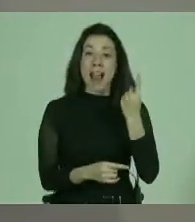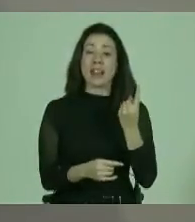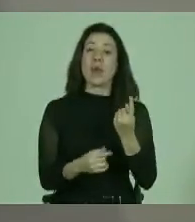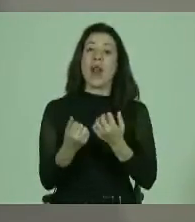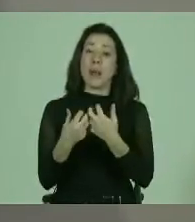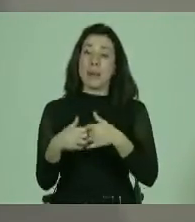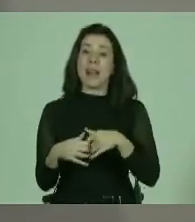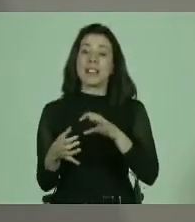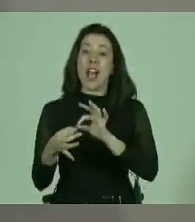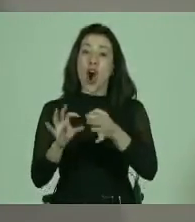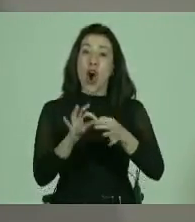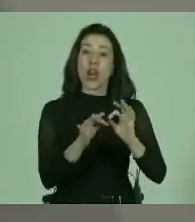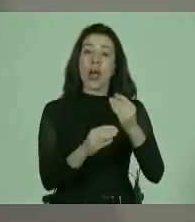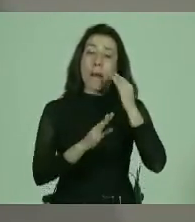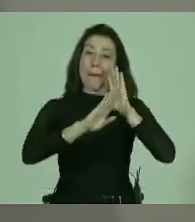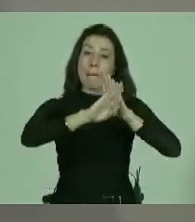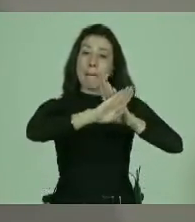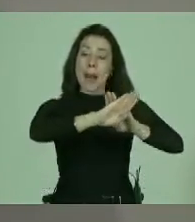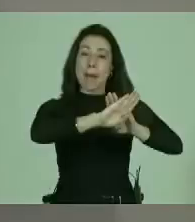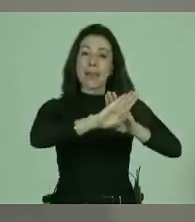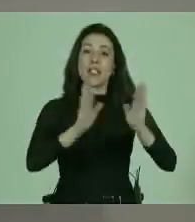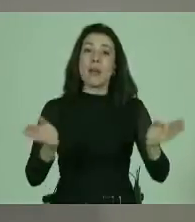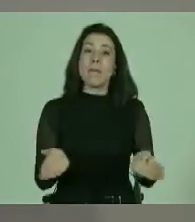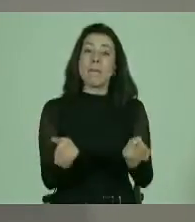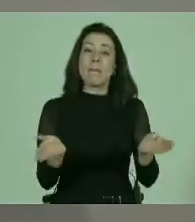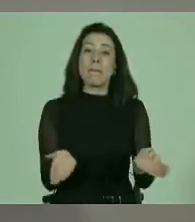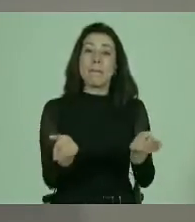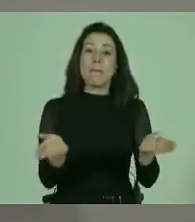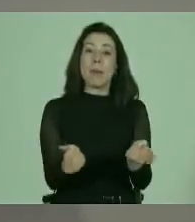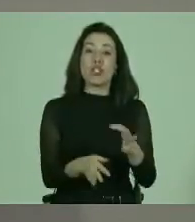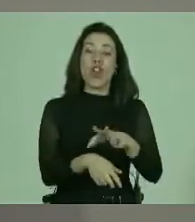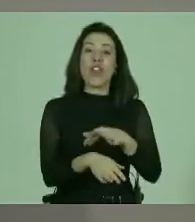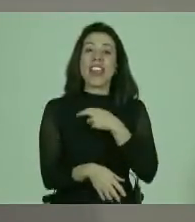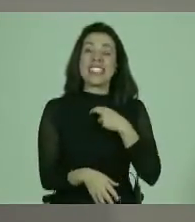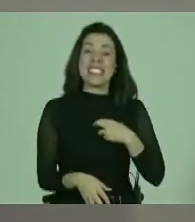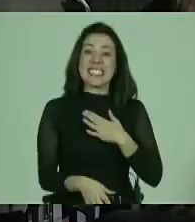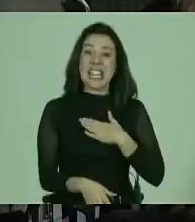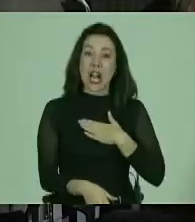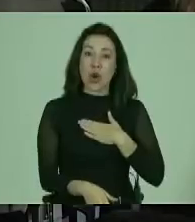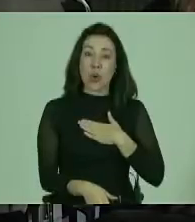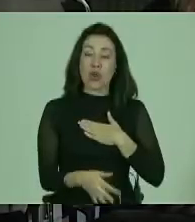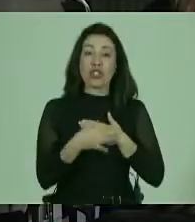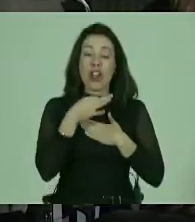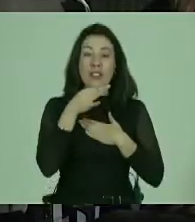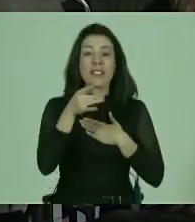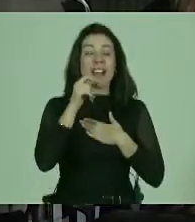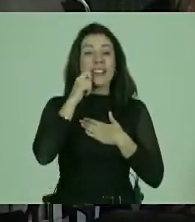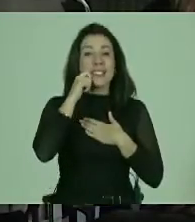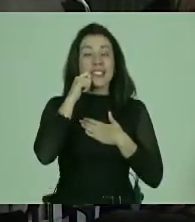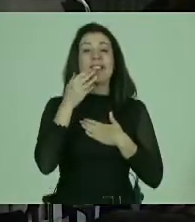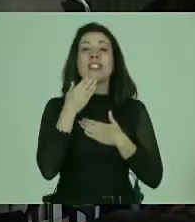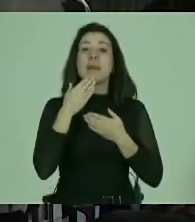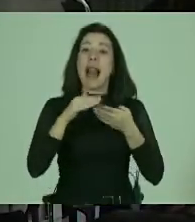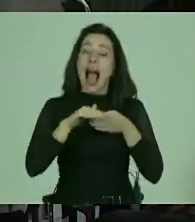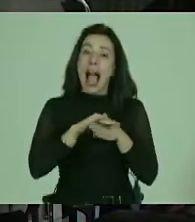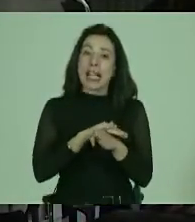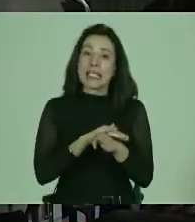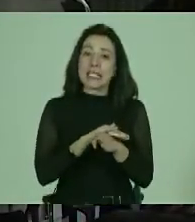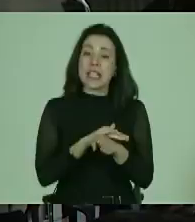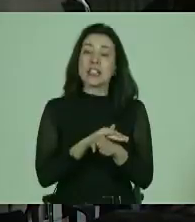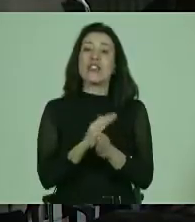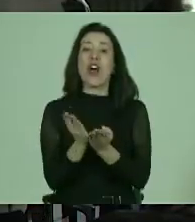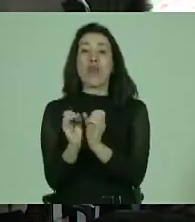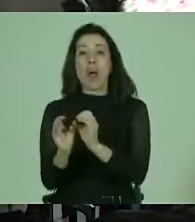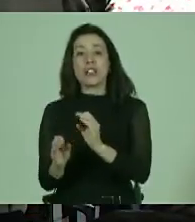organismos y la prevención y la promoción de la salud ahí les decía que eso quiere decir que también el acceso el acceso a la